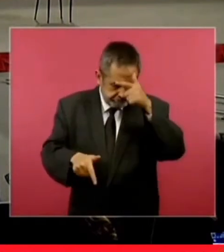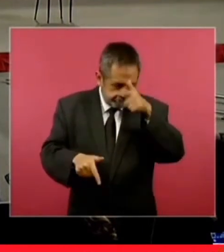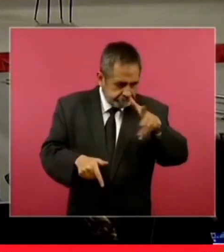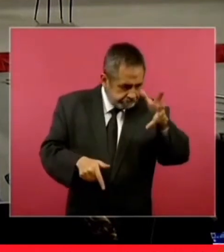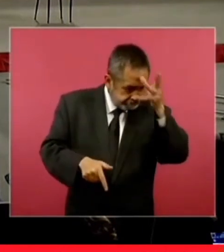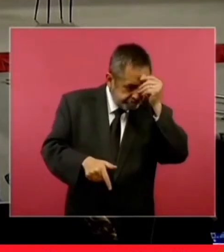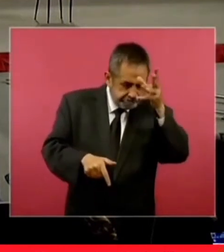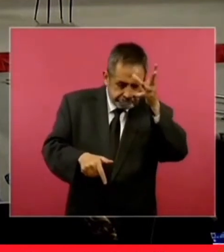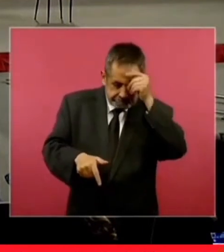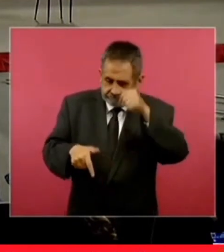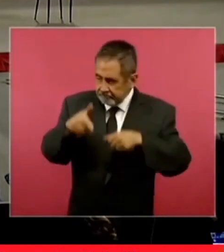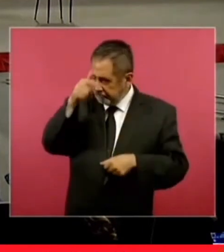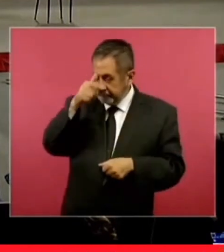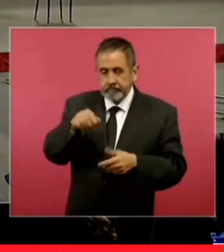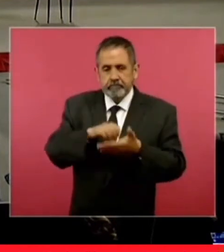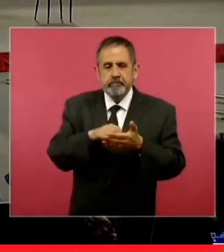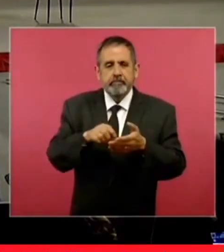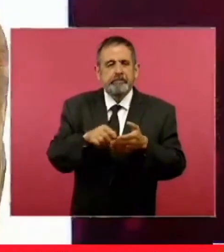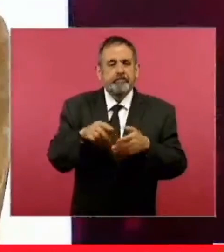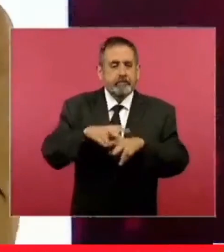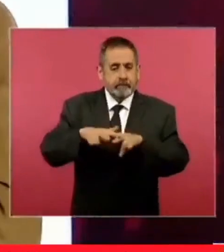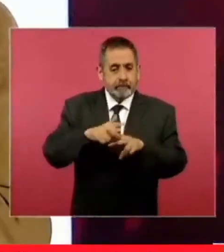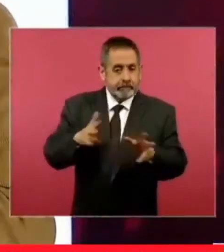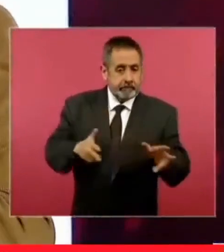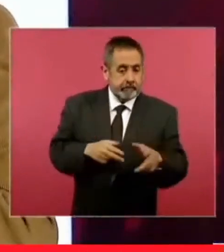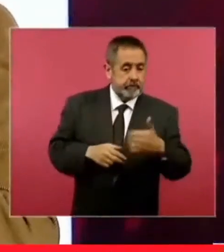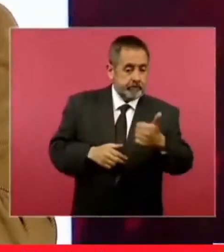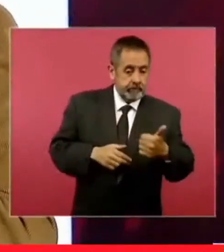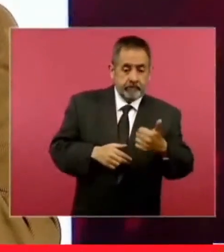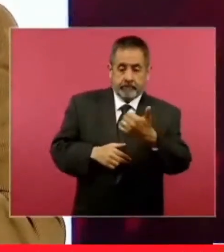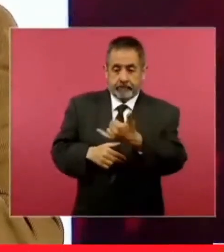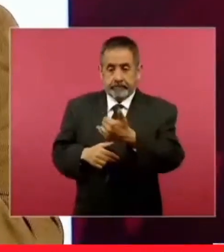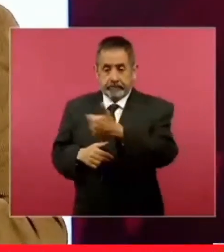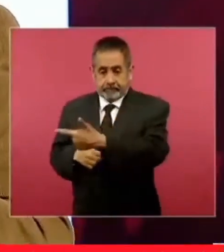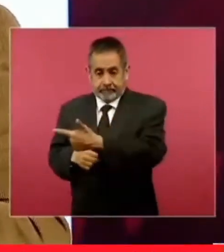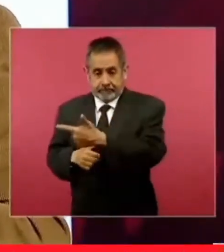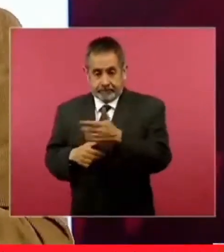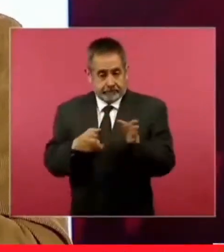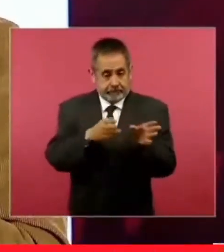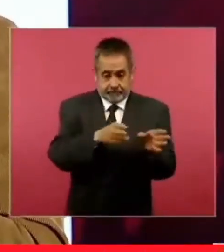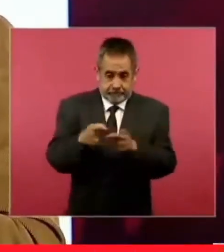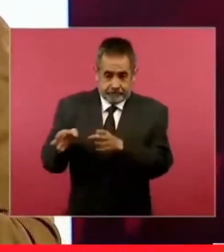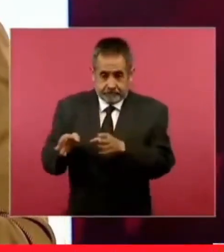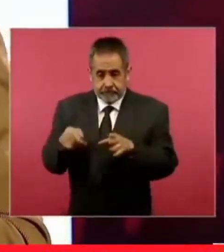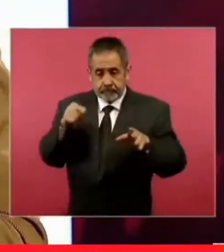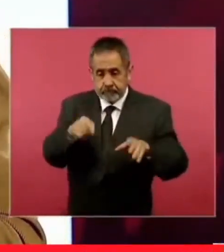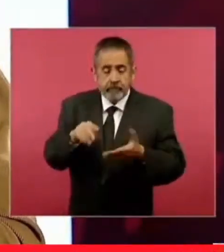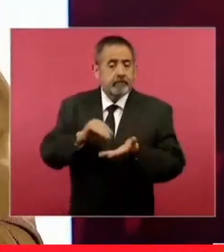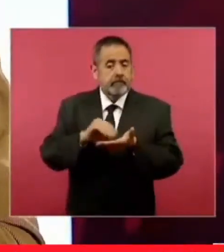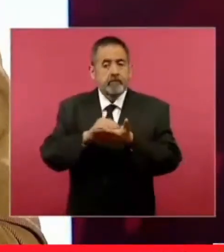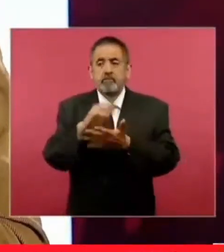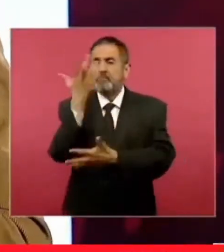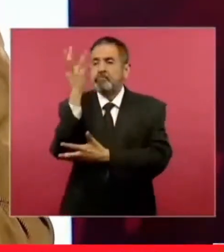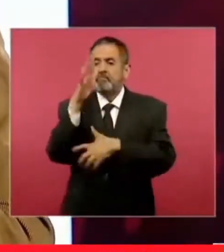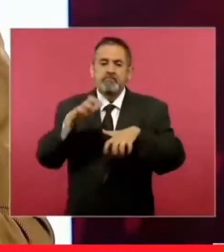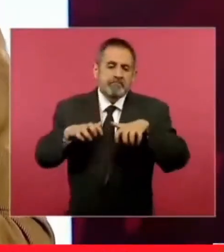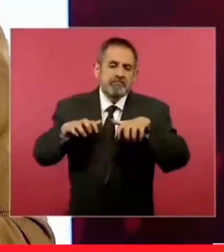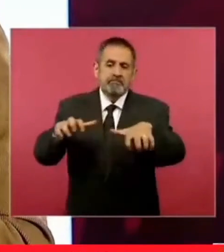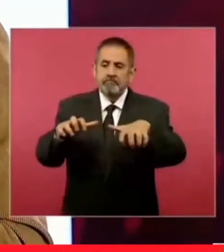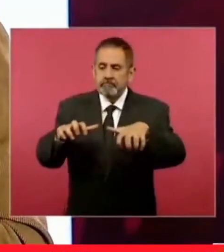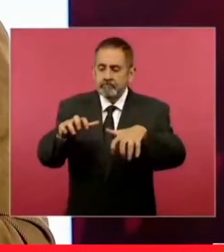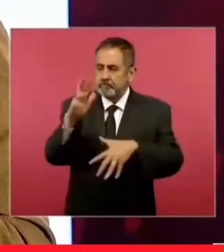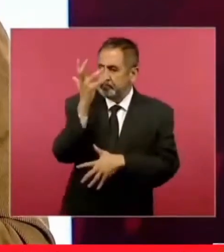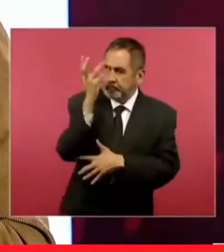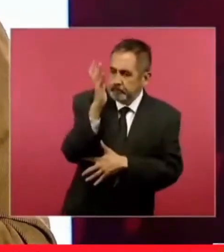porque precisamente en el tramo 6 y 7 estamos en presencia de elementos de selva, en donde se